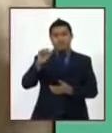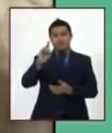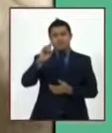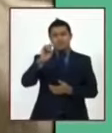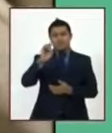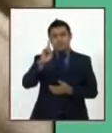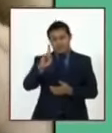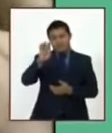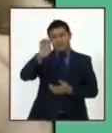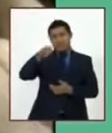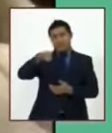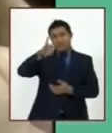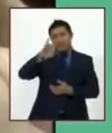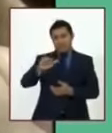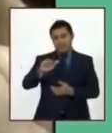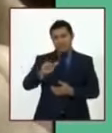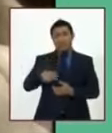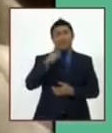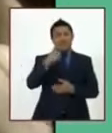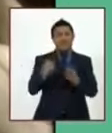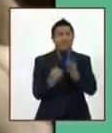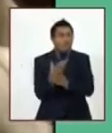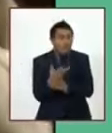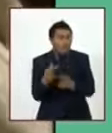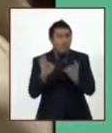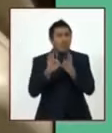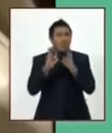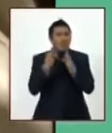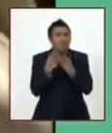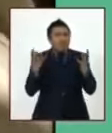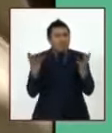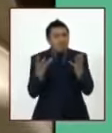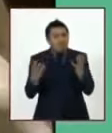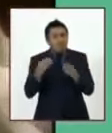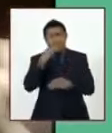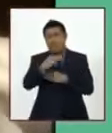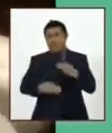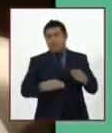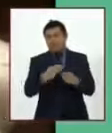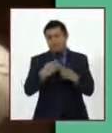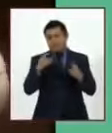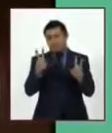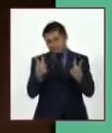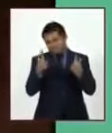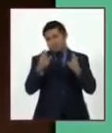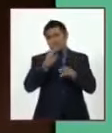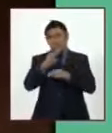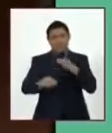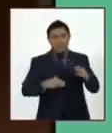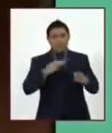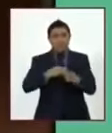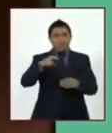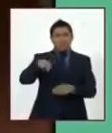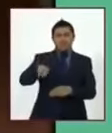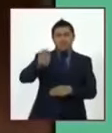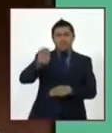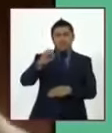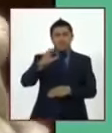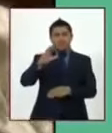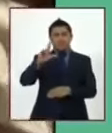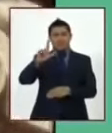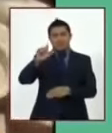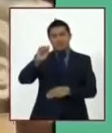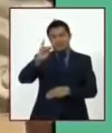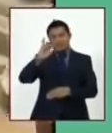grandes invenciones del mundo neoclásico. Esto tiene que ver también con esta nueva voluntad, en el caso de los